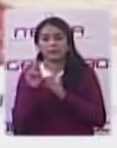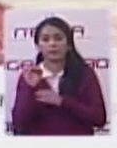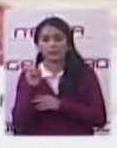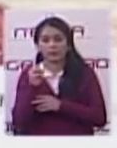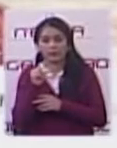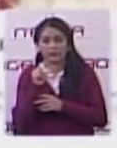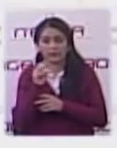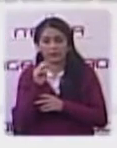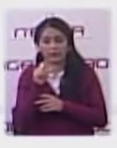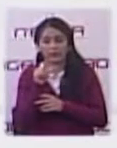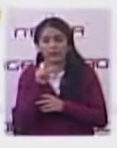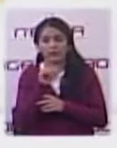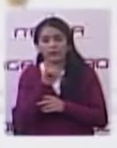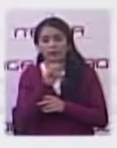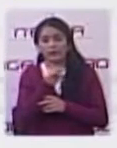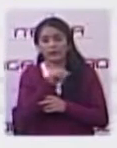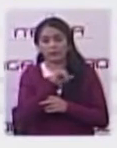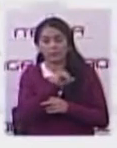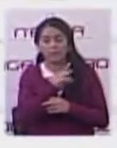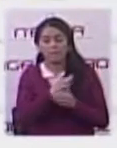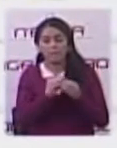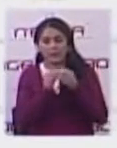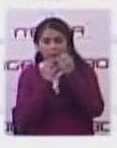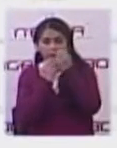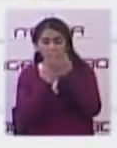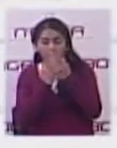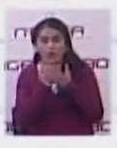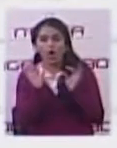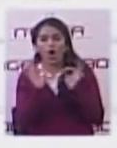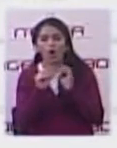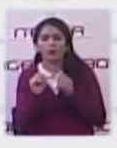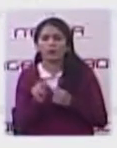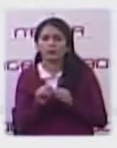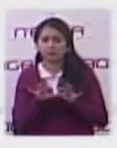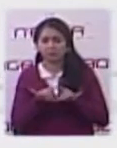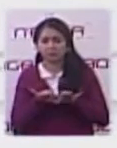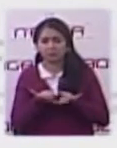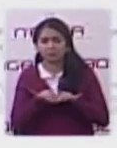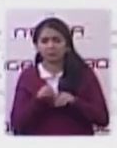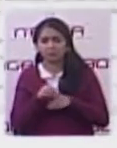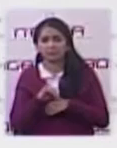y ahí les damos más información. O nos pueden escribir